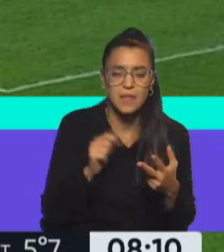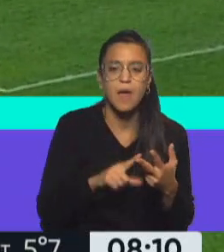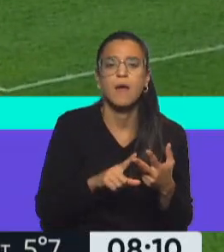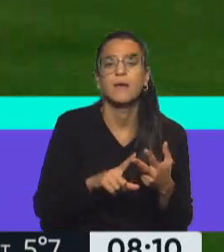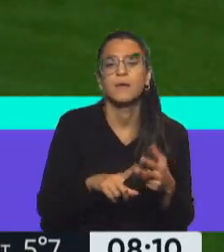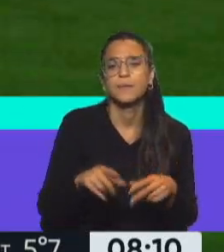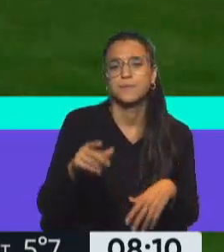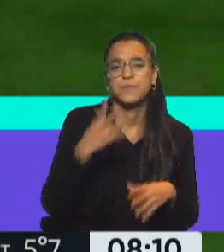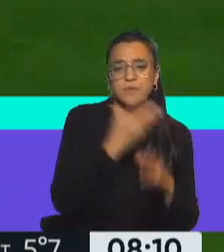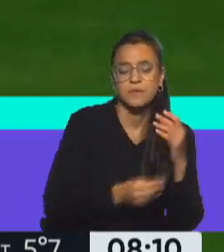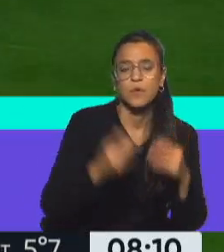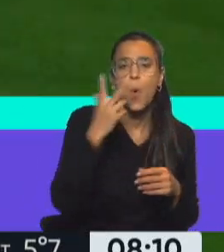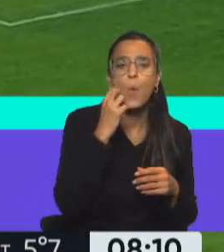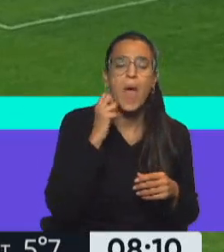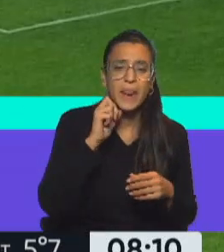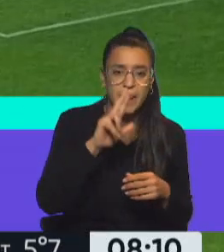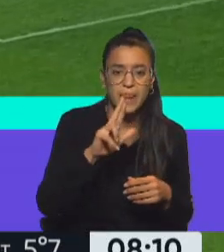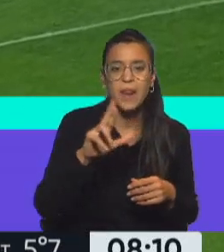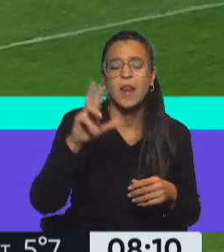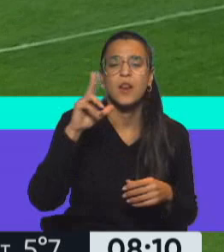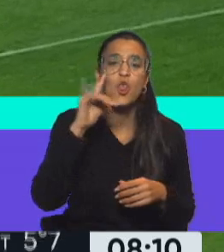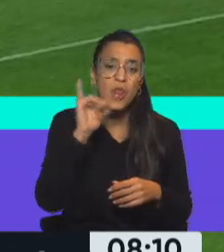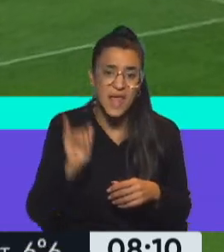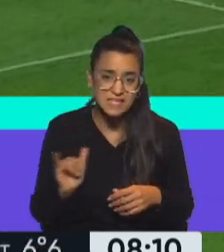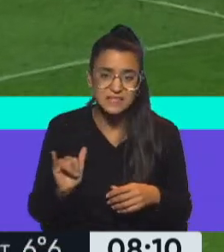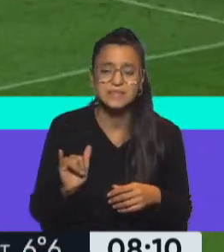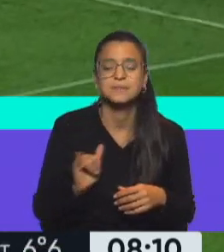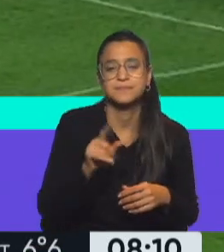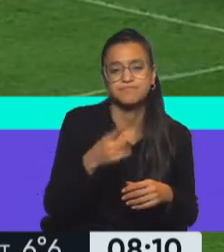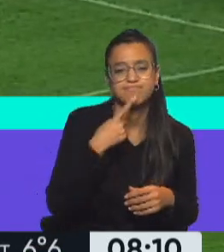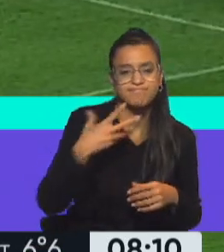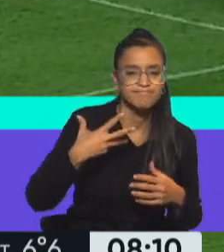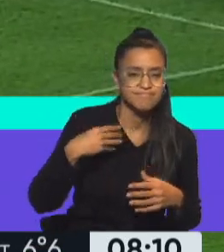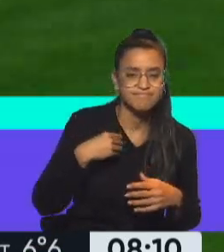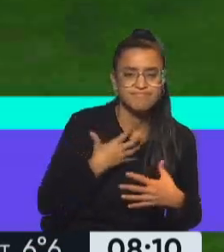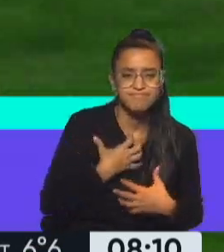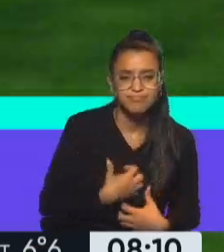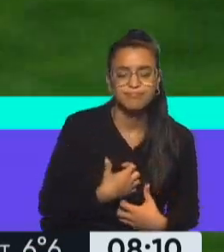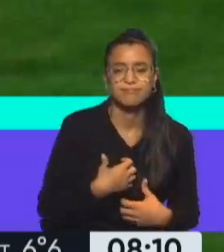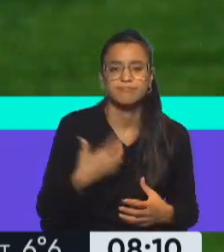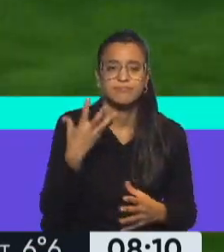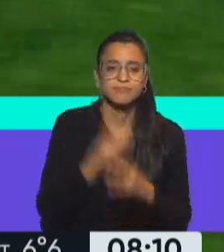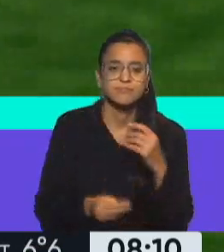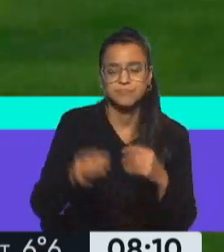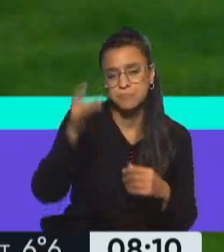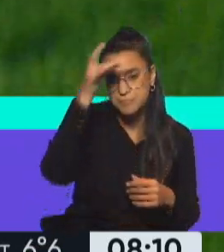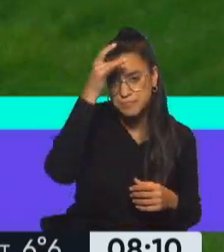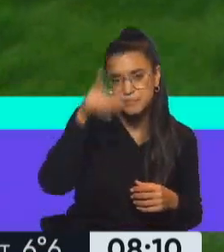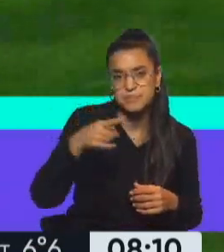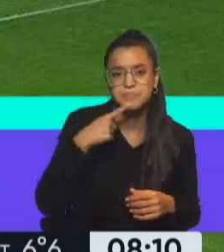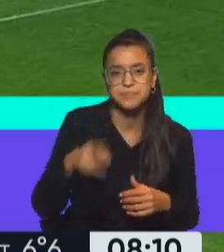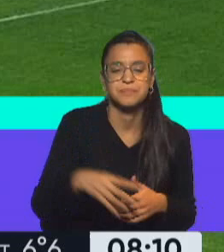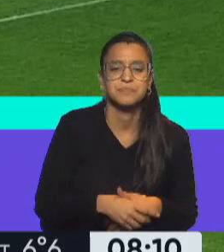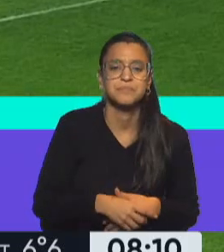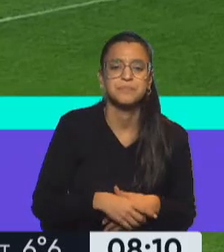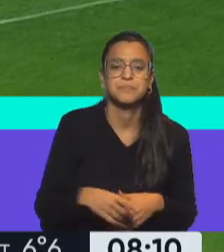Uber y Anita Rodríguez. Bueno, esa desazón de errar los penales, fíjate la situación de llegar hasta